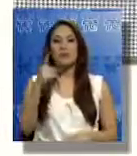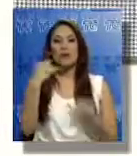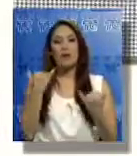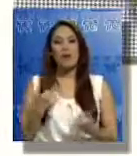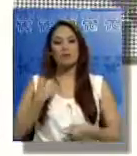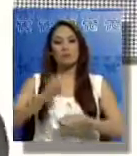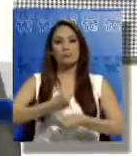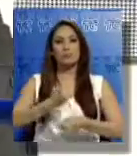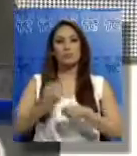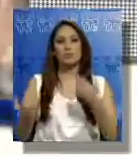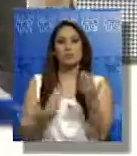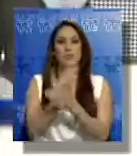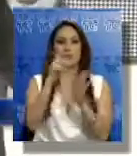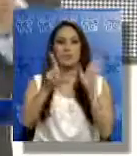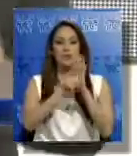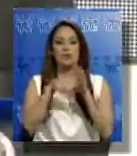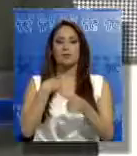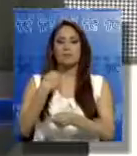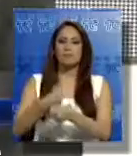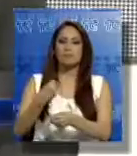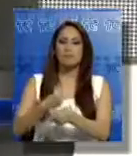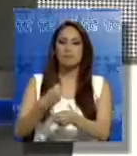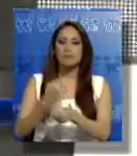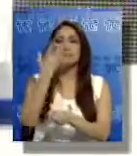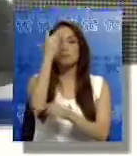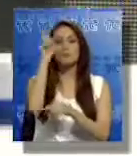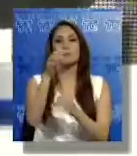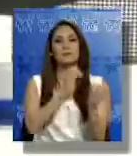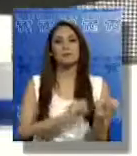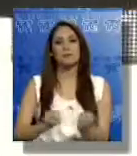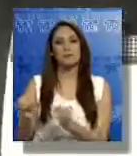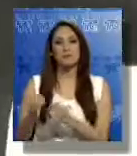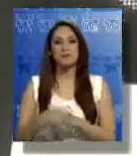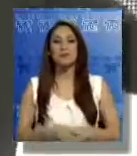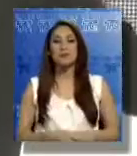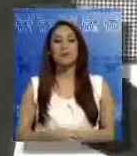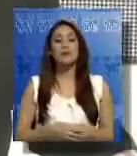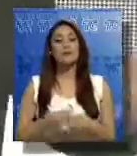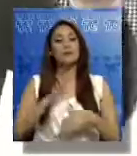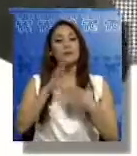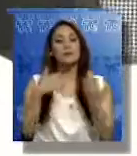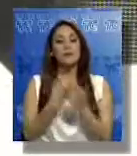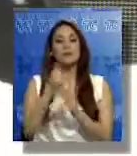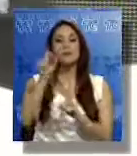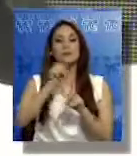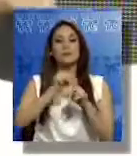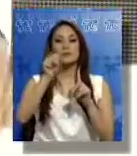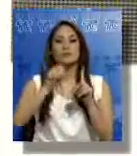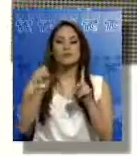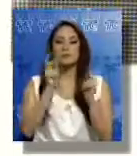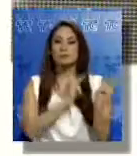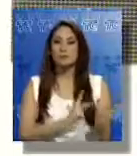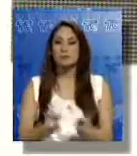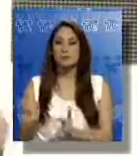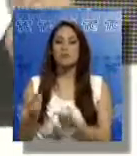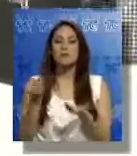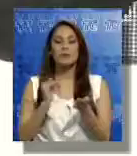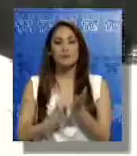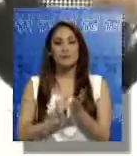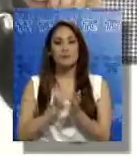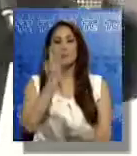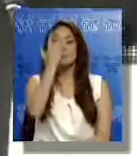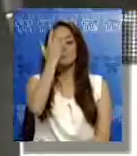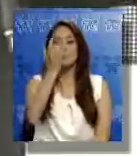el Código Orgánico de Salud, para reorganizar al sector. El Ministerio de Salud, rector del sistema, planificación, lineamientos.